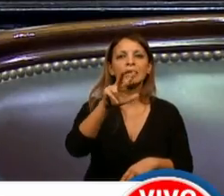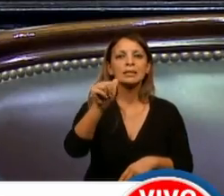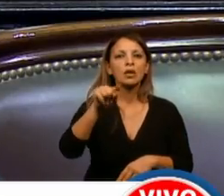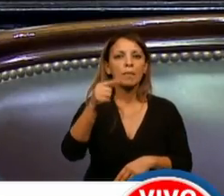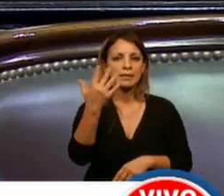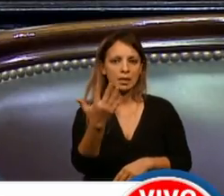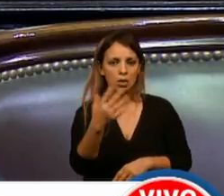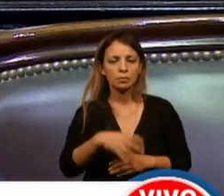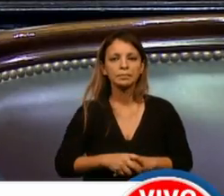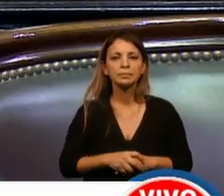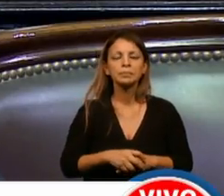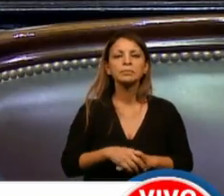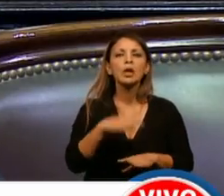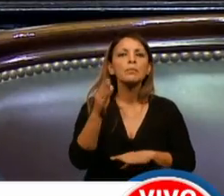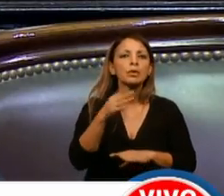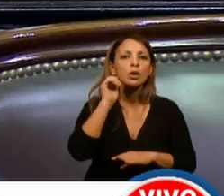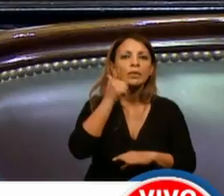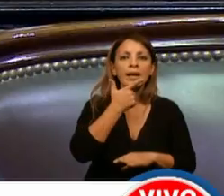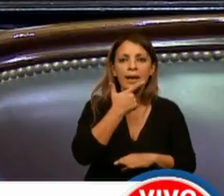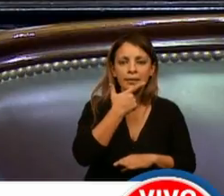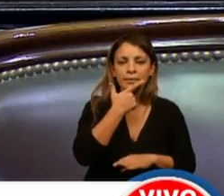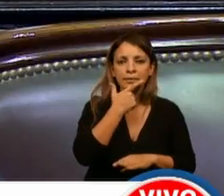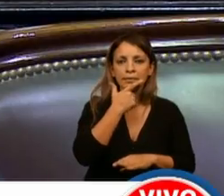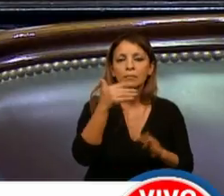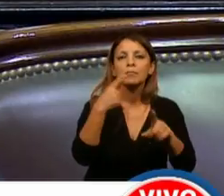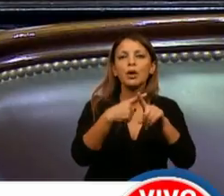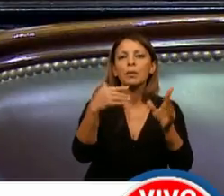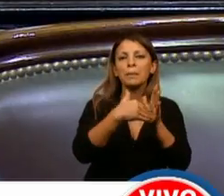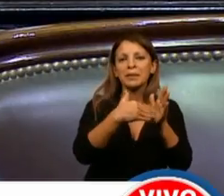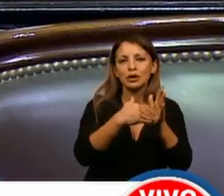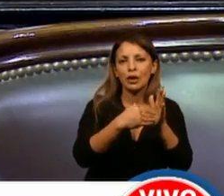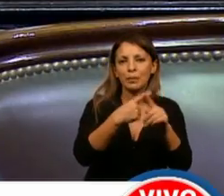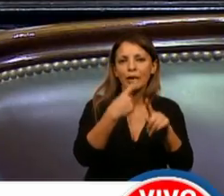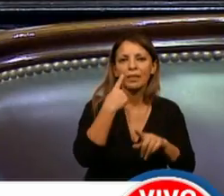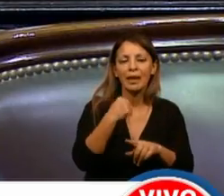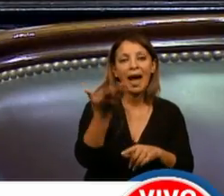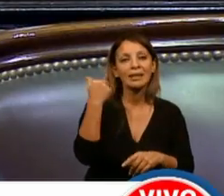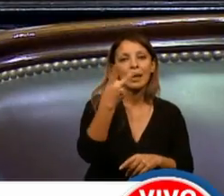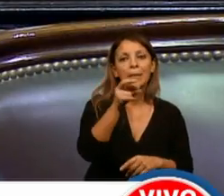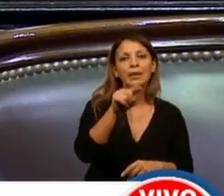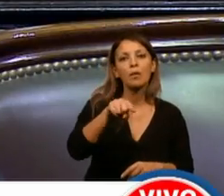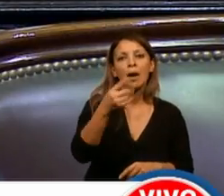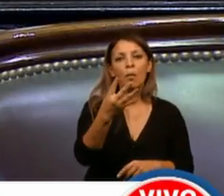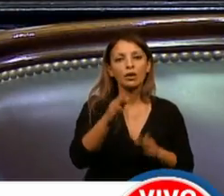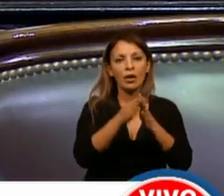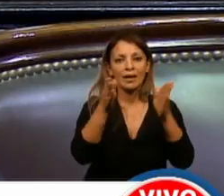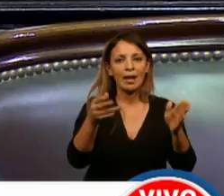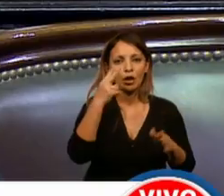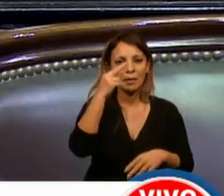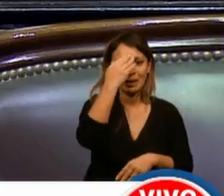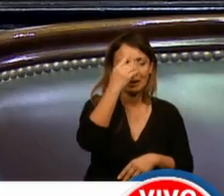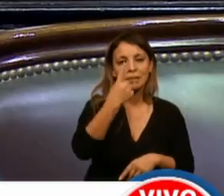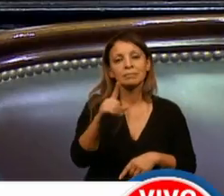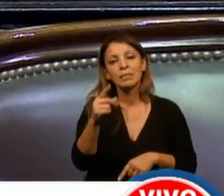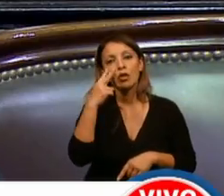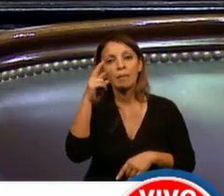que la producción de gas no convencional en millones de metros cúbicos diarios era de 20,4 en el año 2015 y en el año